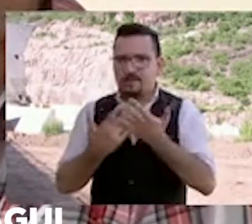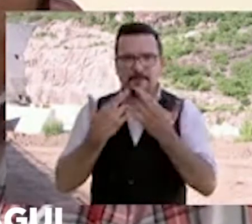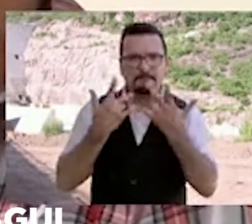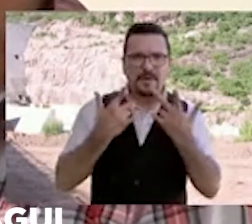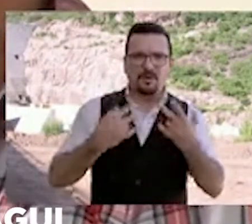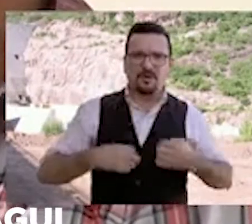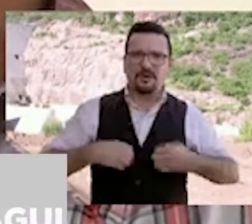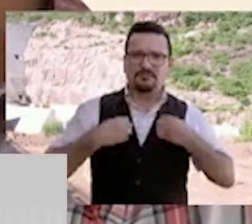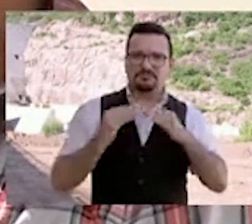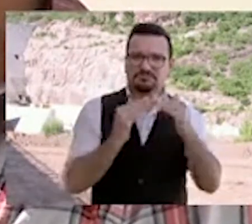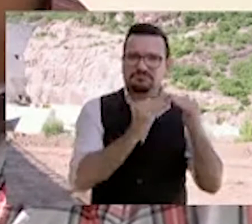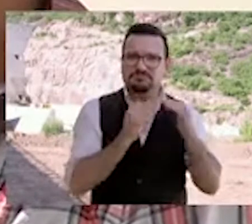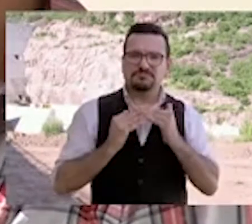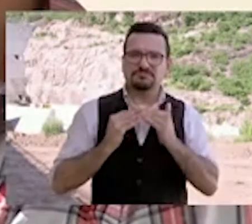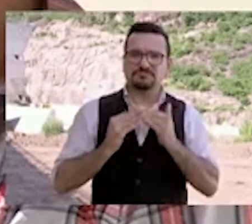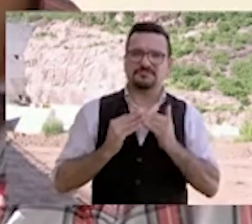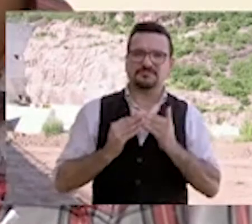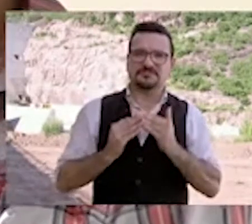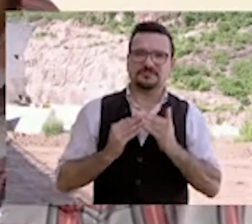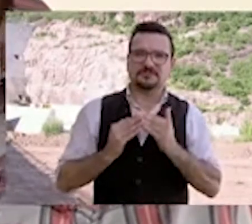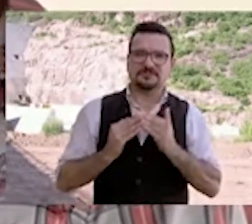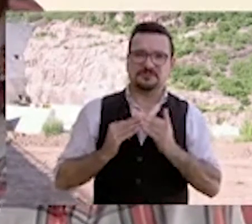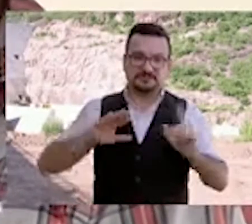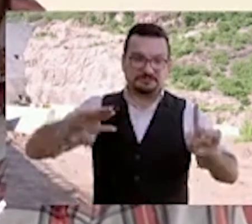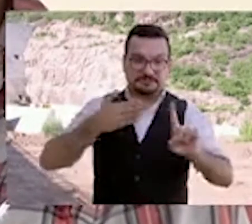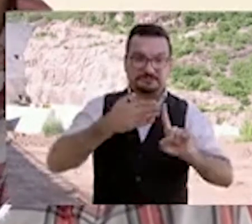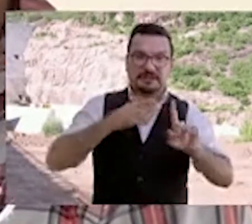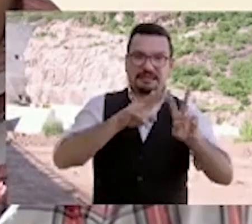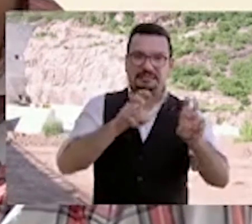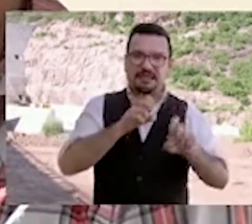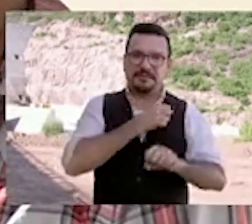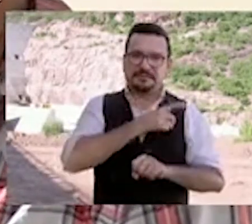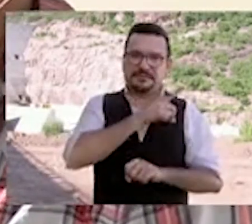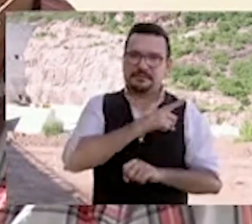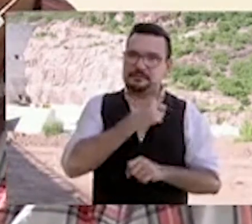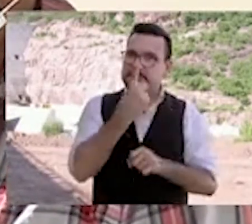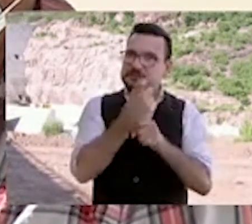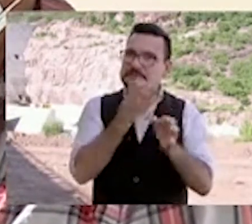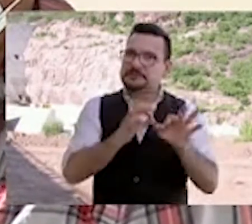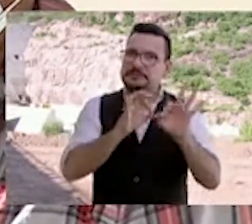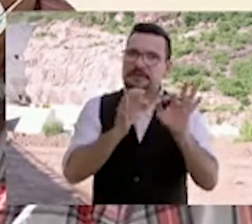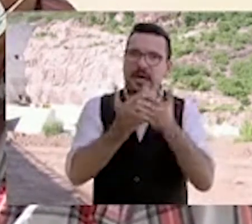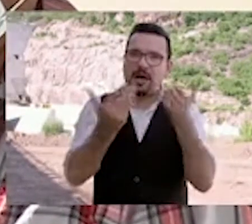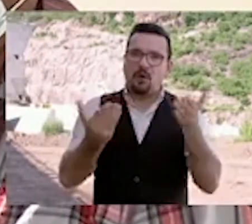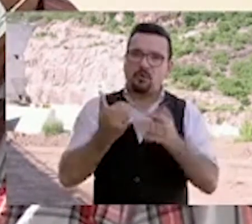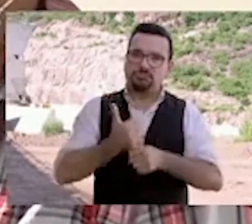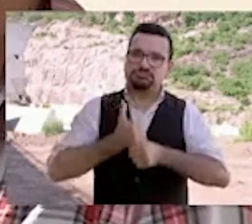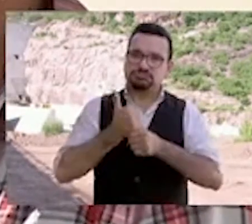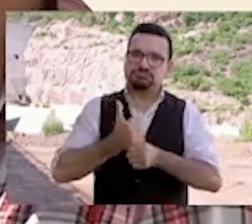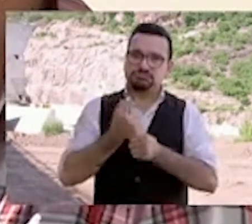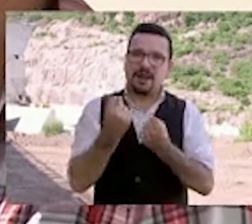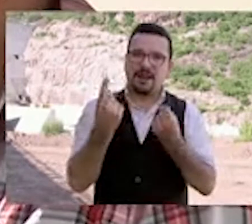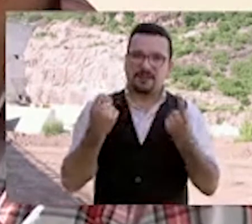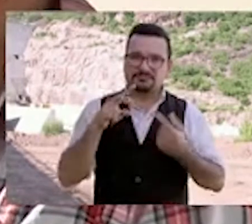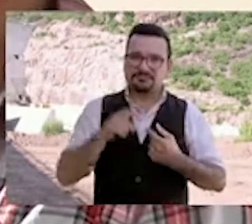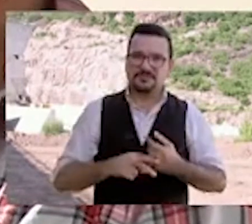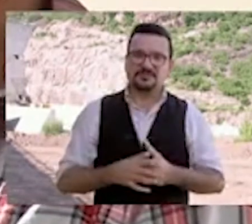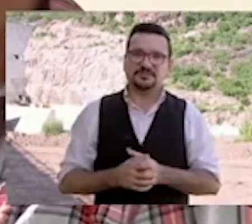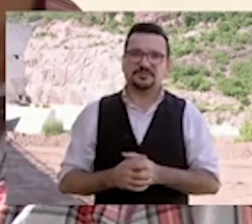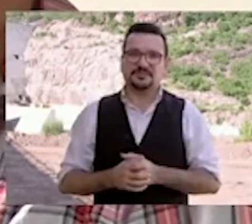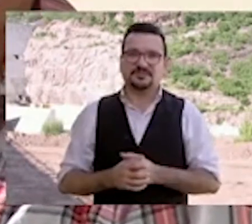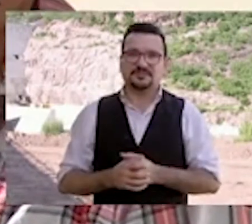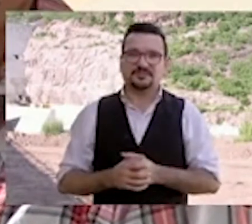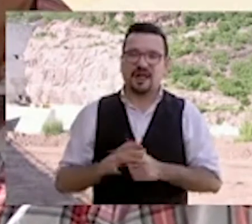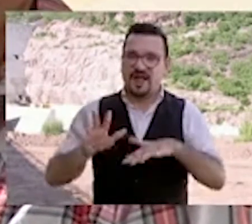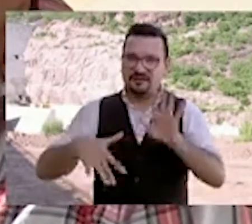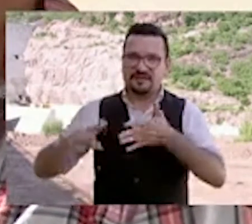viviendas. En materia de salud, pues ahí es la primera necesidad que estamos sufriendo nosotros. No hemos tenido el